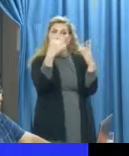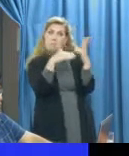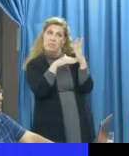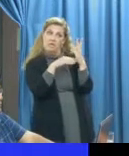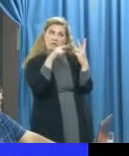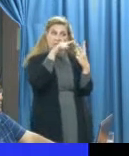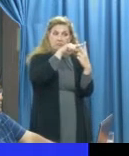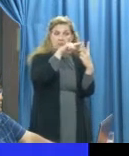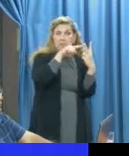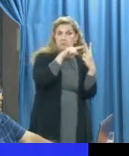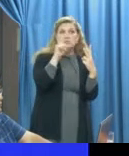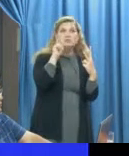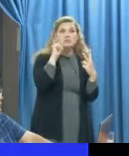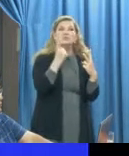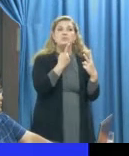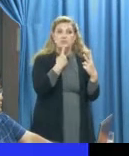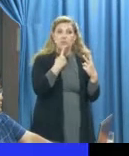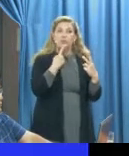con sordera.